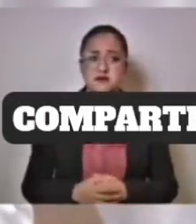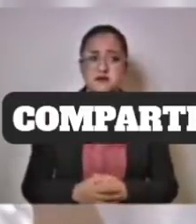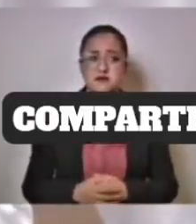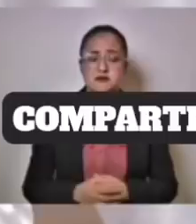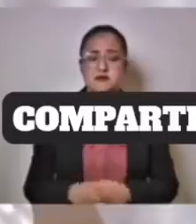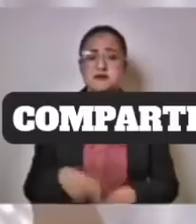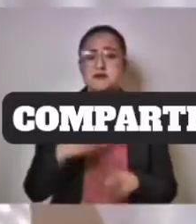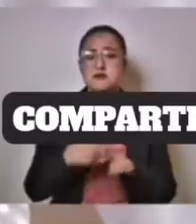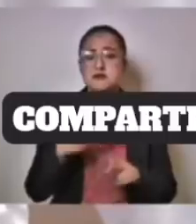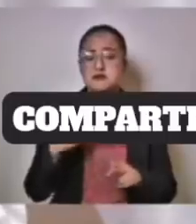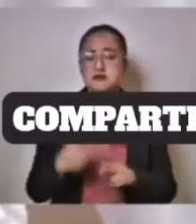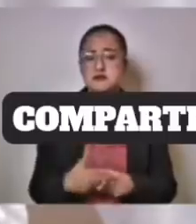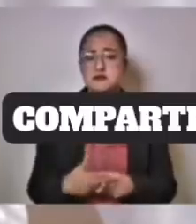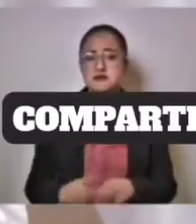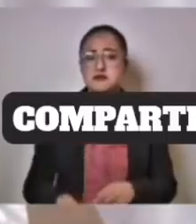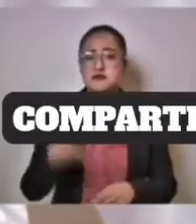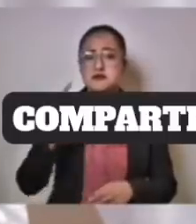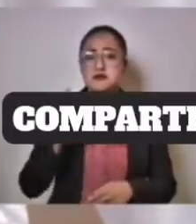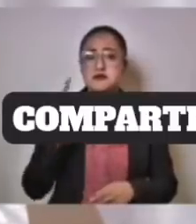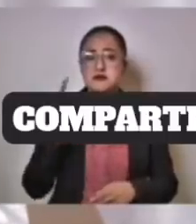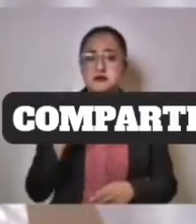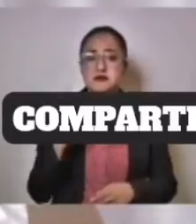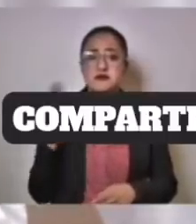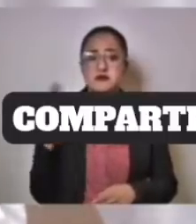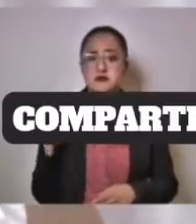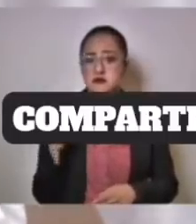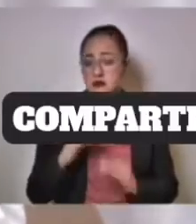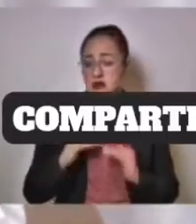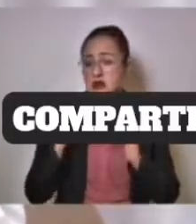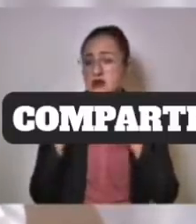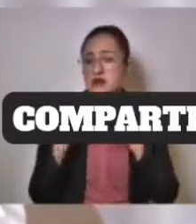haber al 31 de mayo.